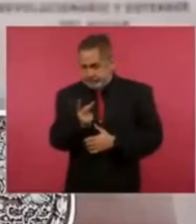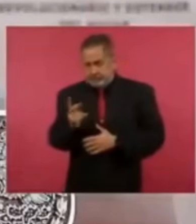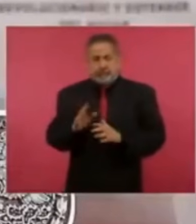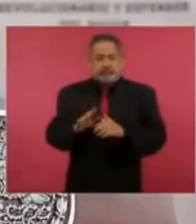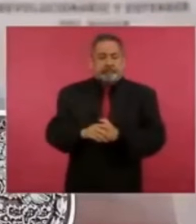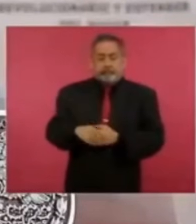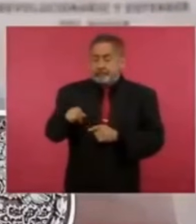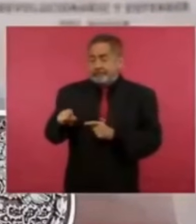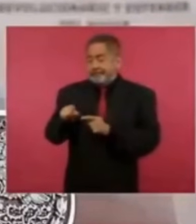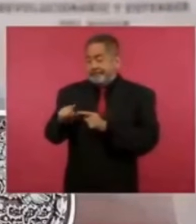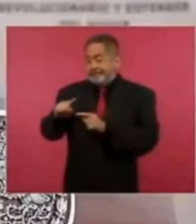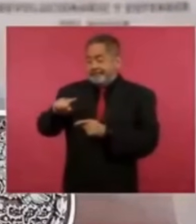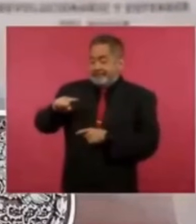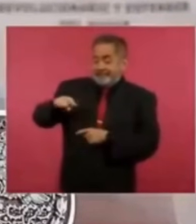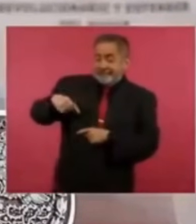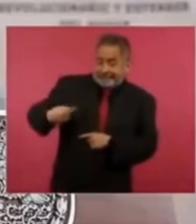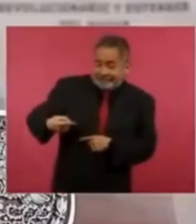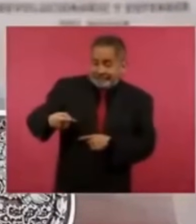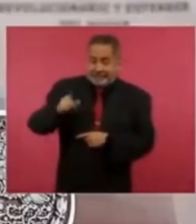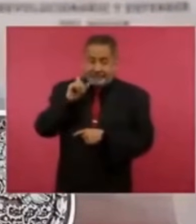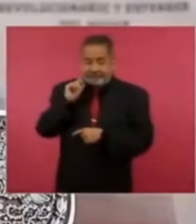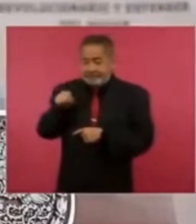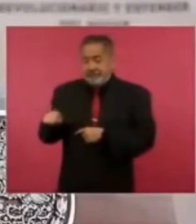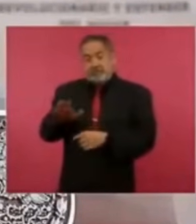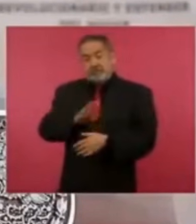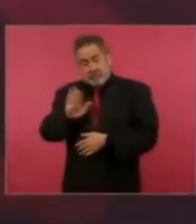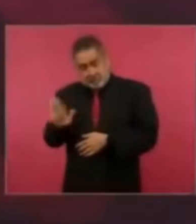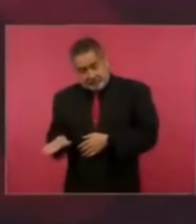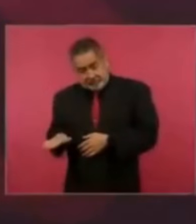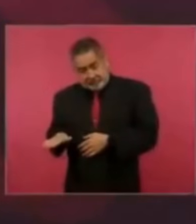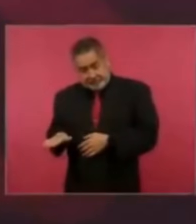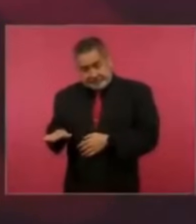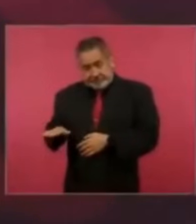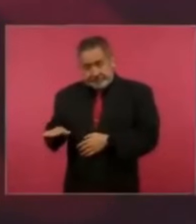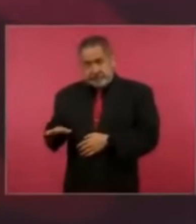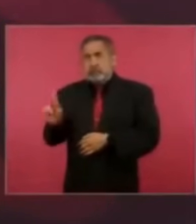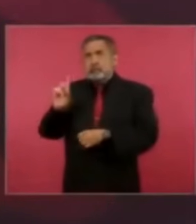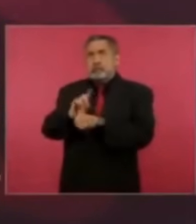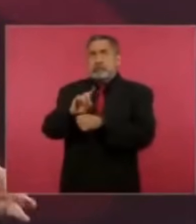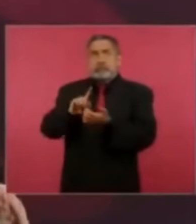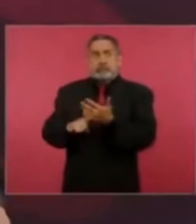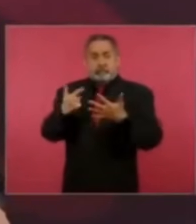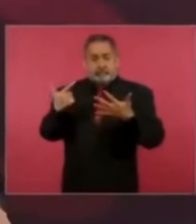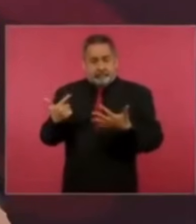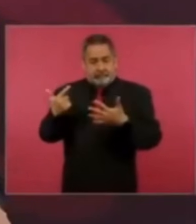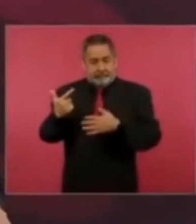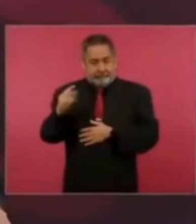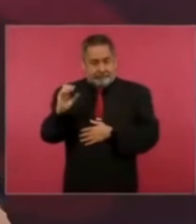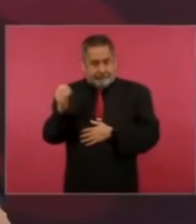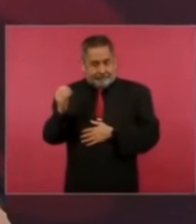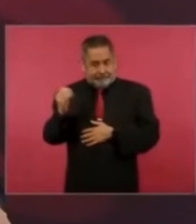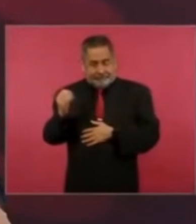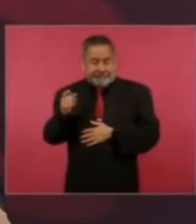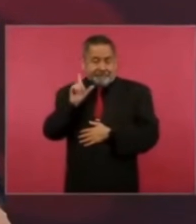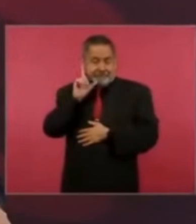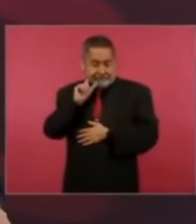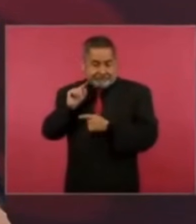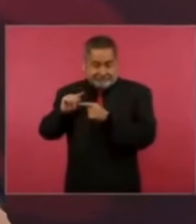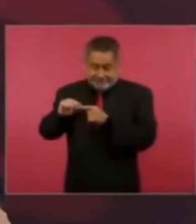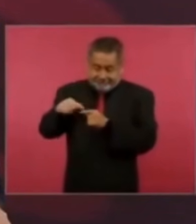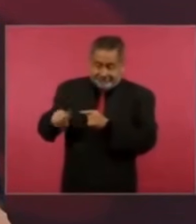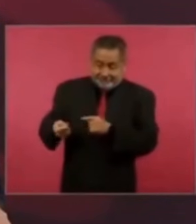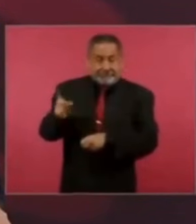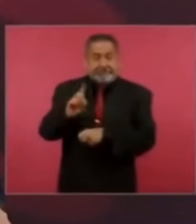prácticamente al día siguiente del fallecimiento, el fallecimiento fue el día 7 de octubre, el